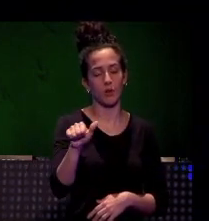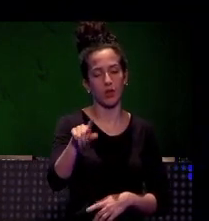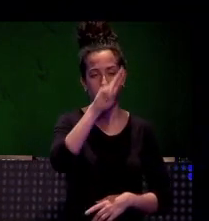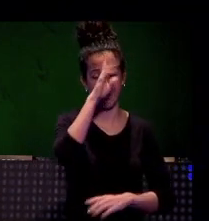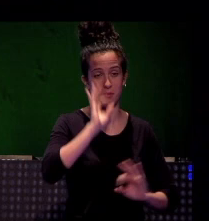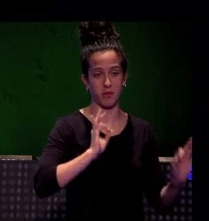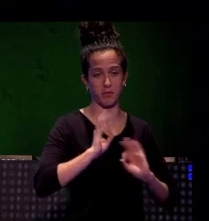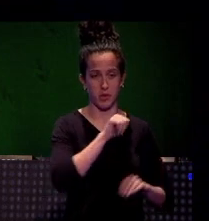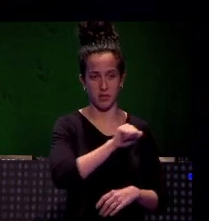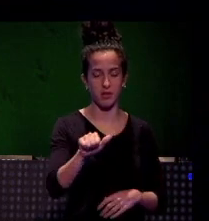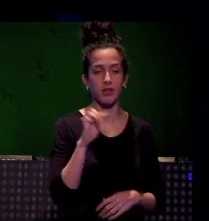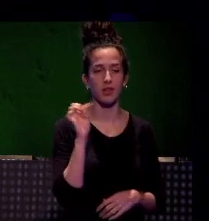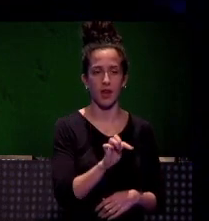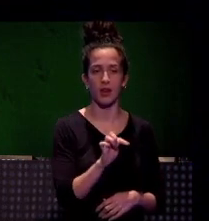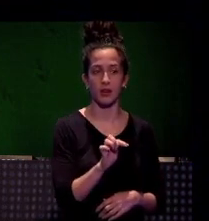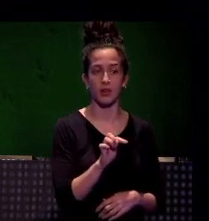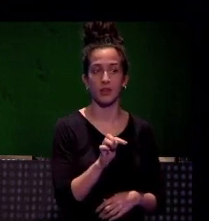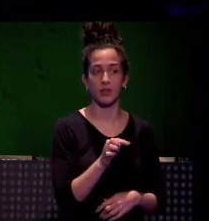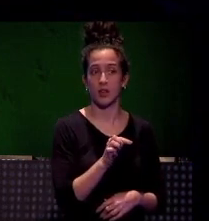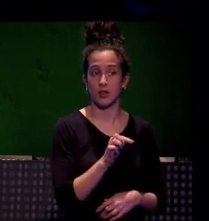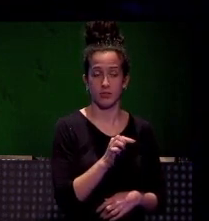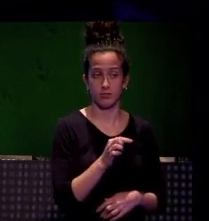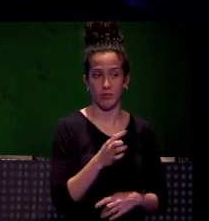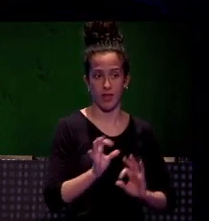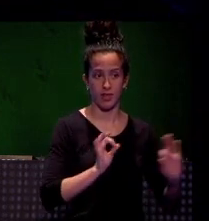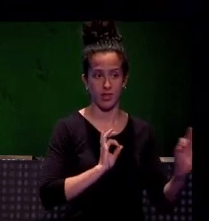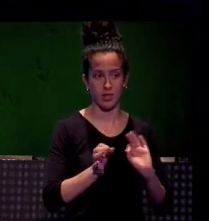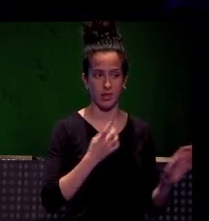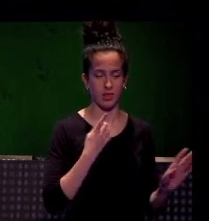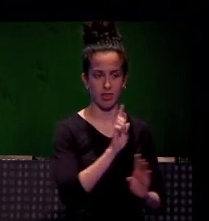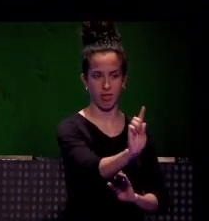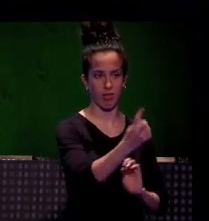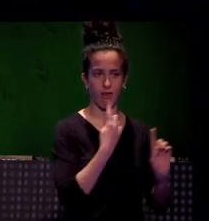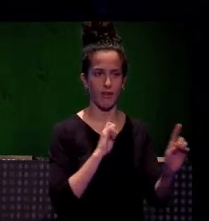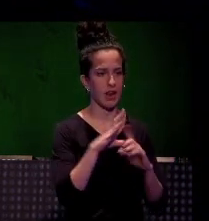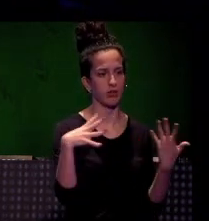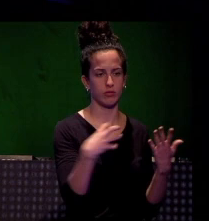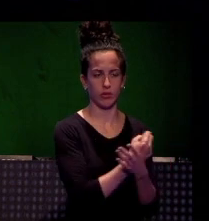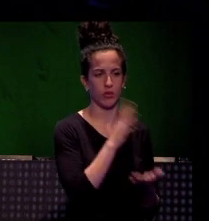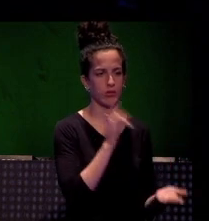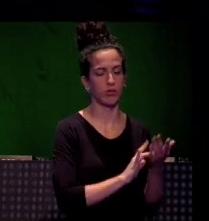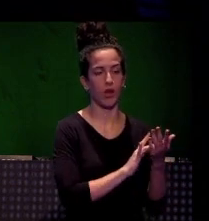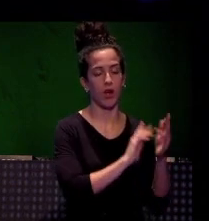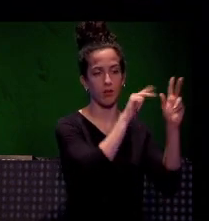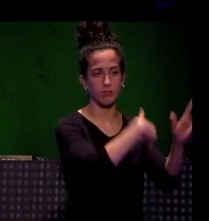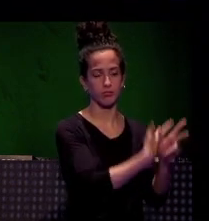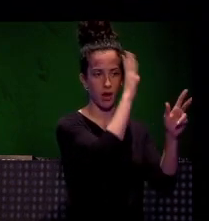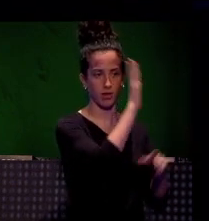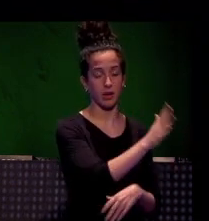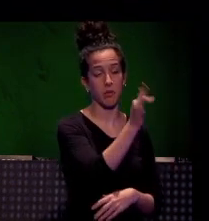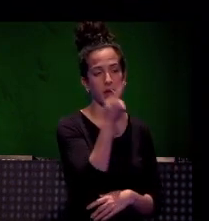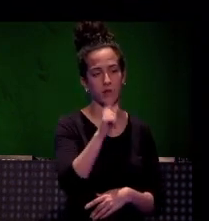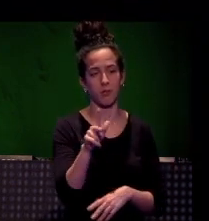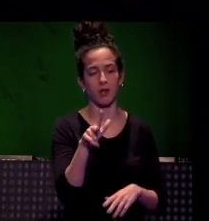desfiles en streaming grabamos desfiles en 3-d para